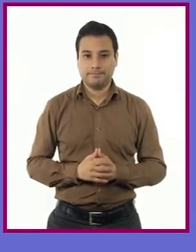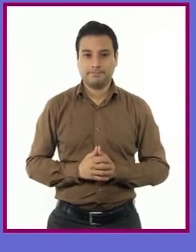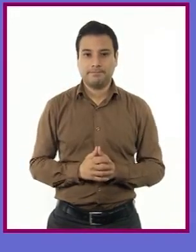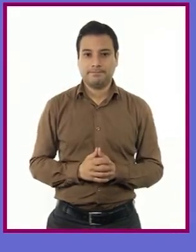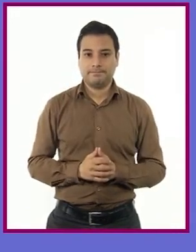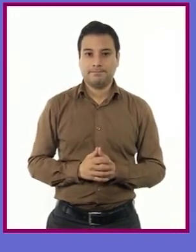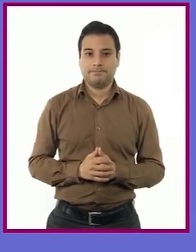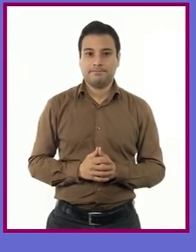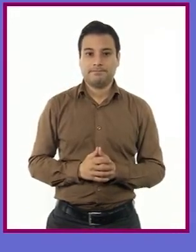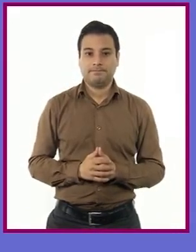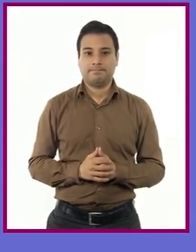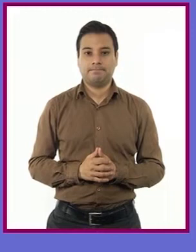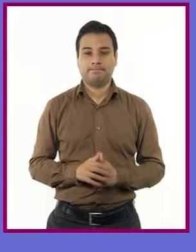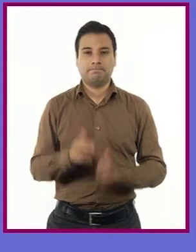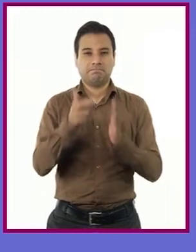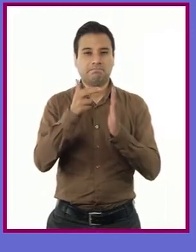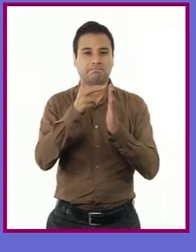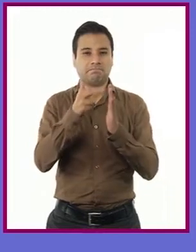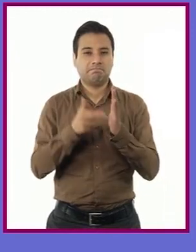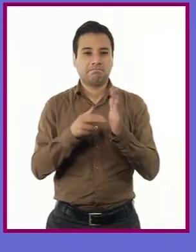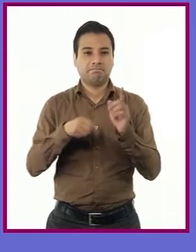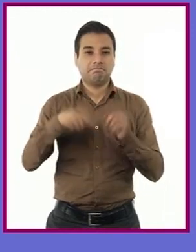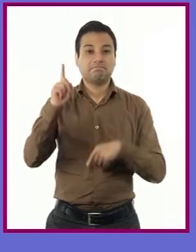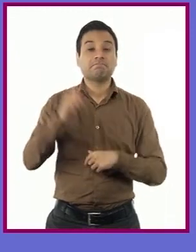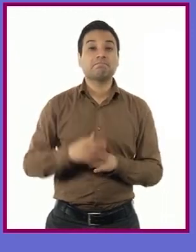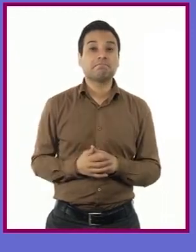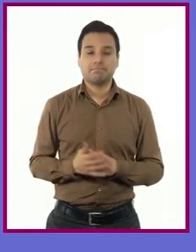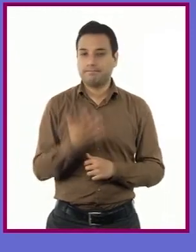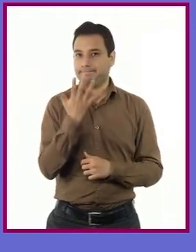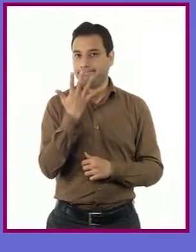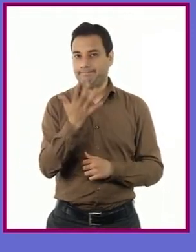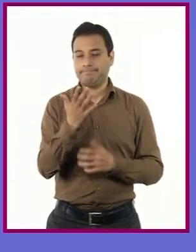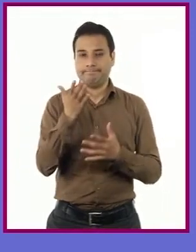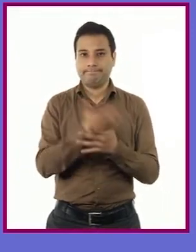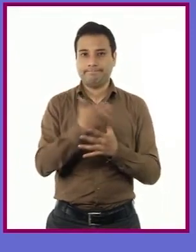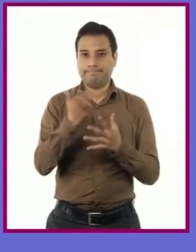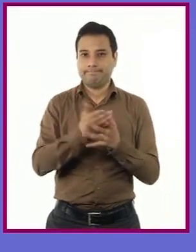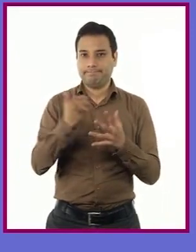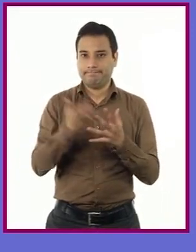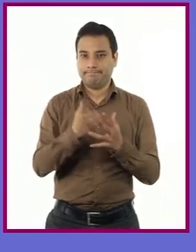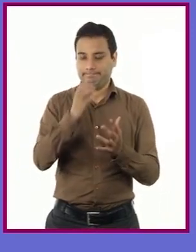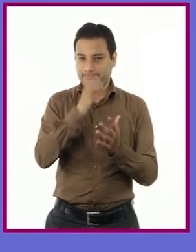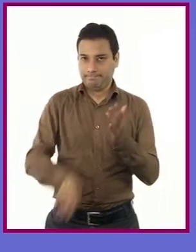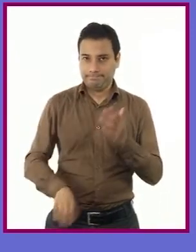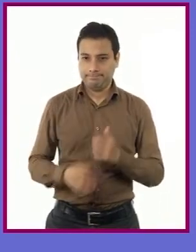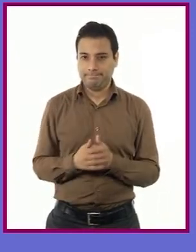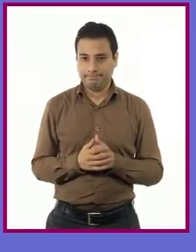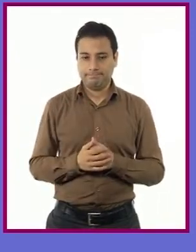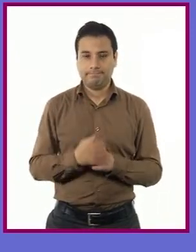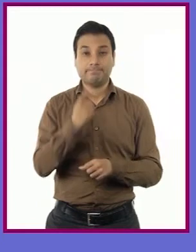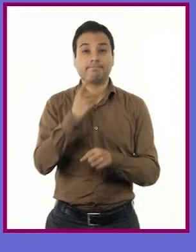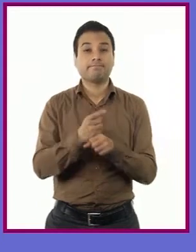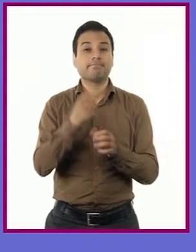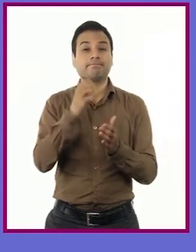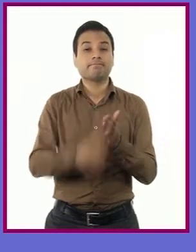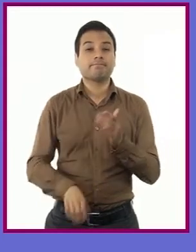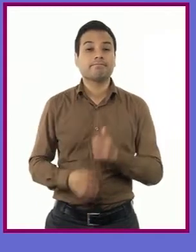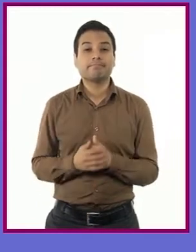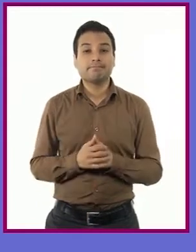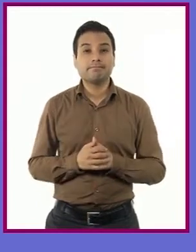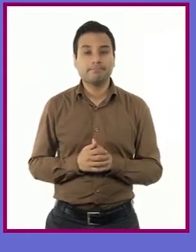el reglamento para fútbol se divide en 5 apartados o capítulos. En el primero es de las dimensiones de